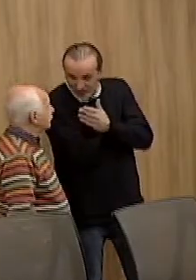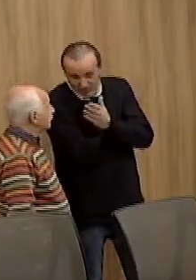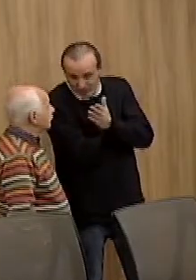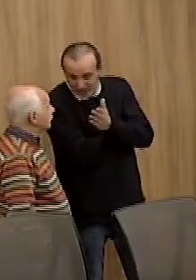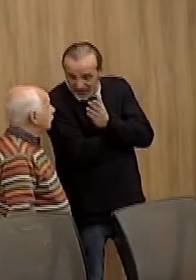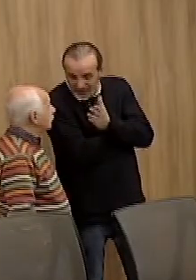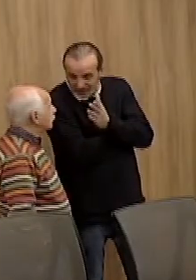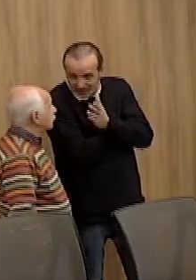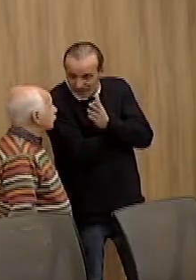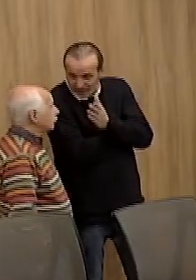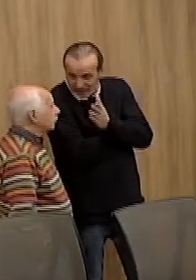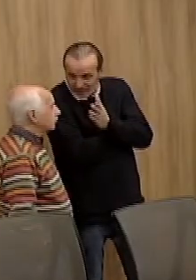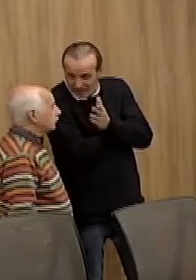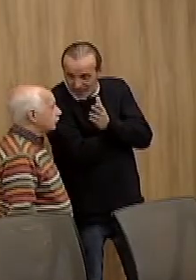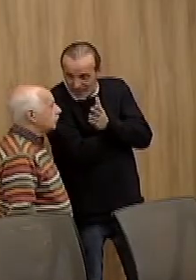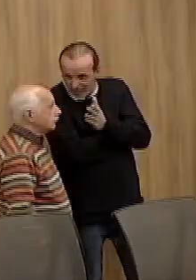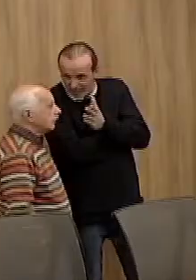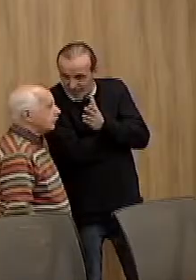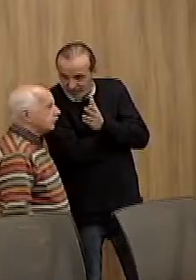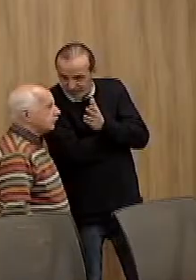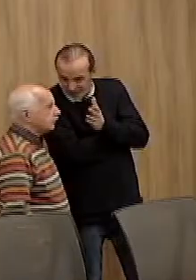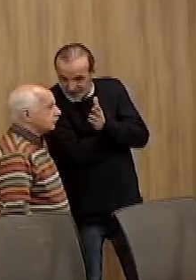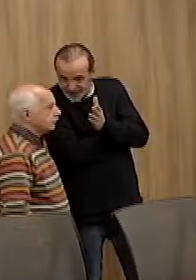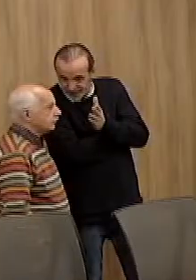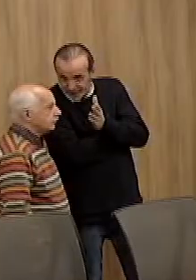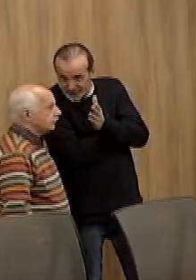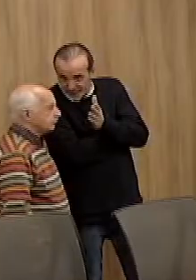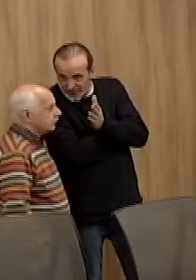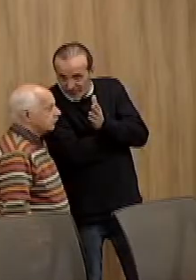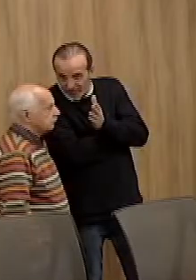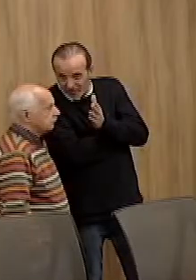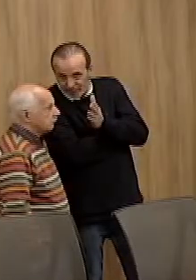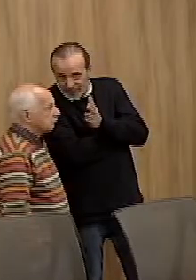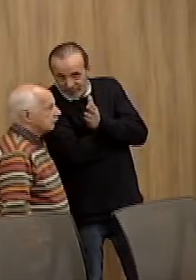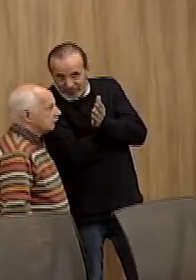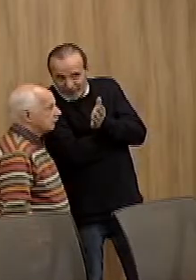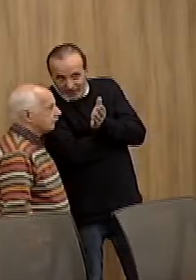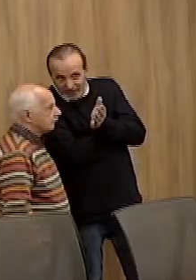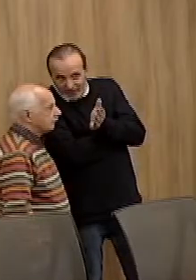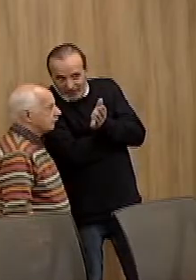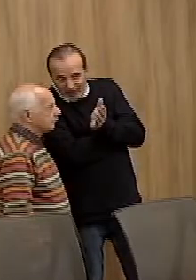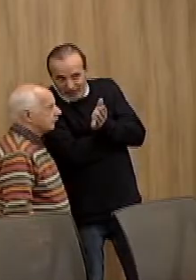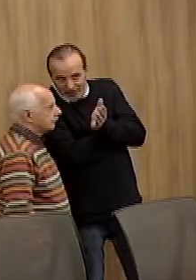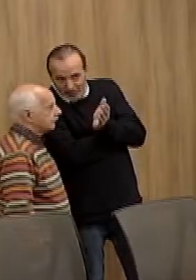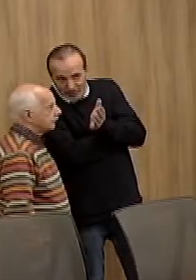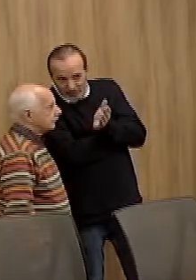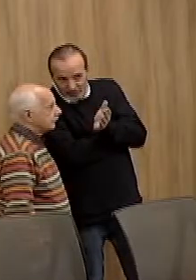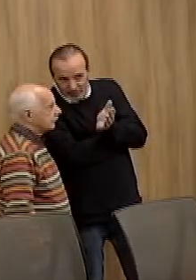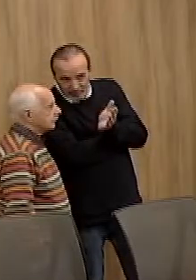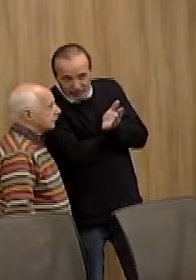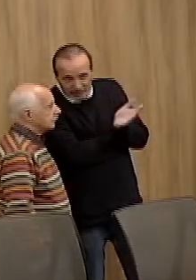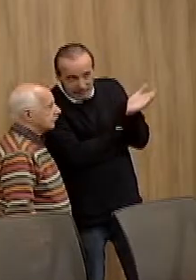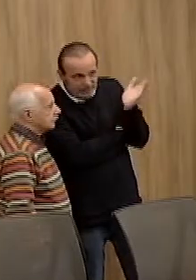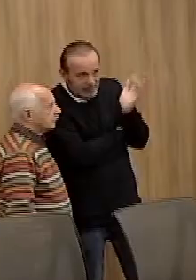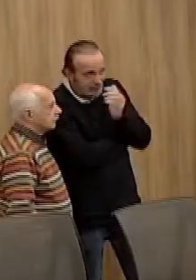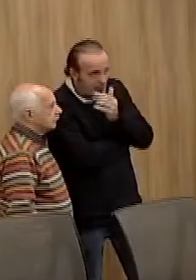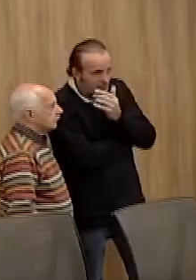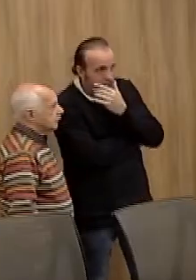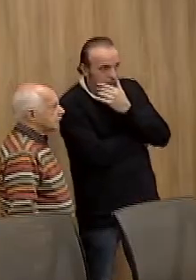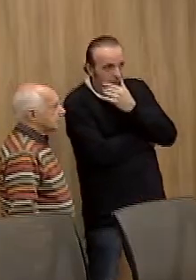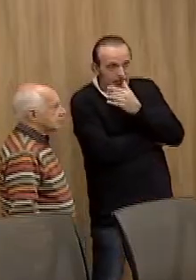verdad, nosotros somos, yo soy de la 4ª, dice, y en mi seccional y en varias otras, nosotros no queremos saber nada con un